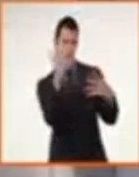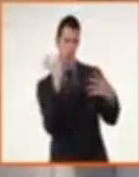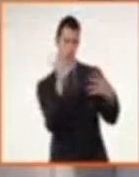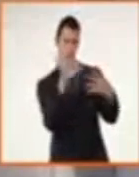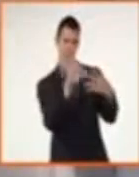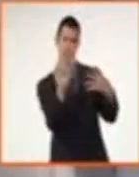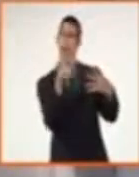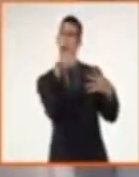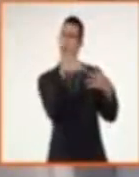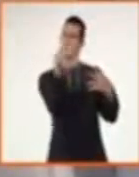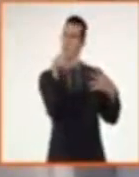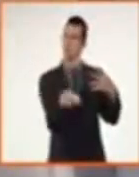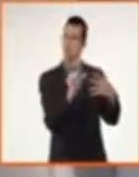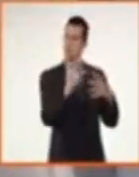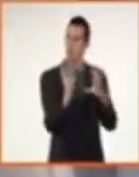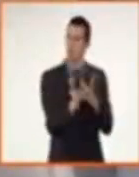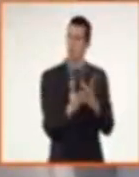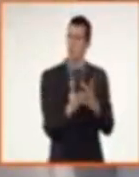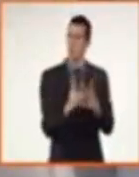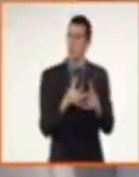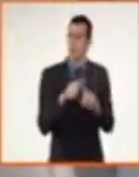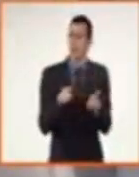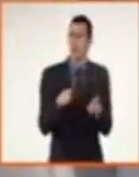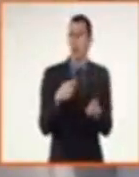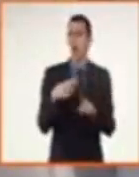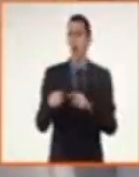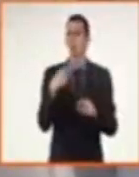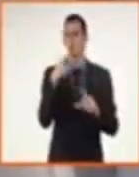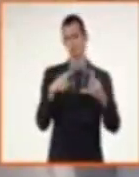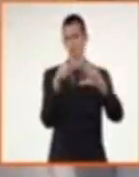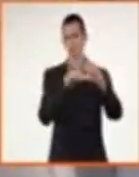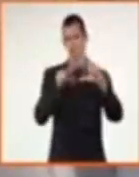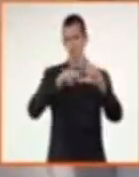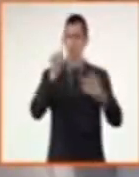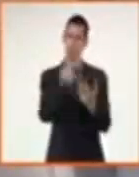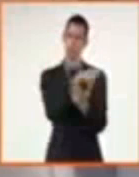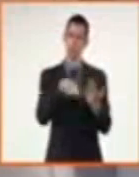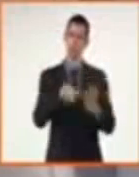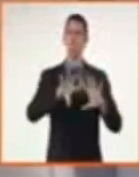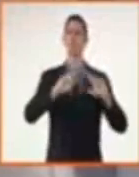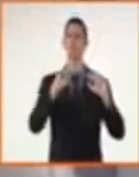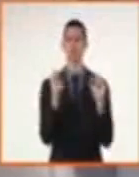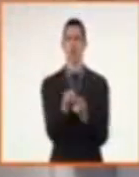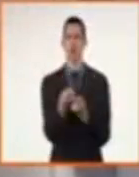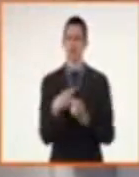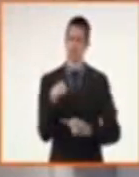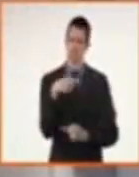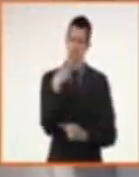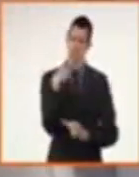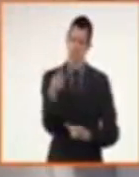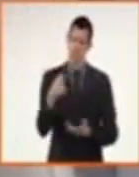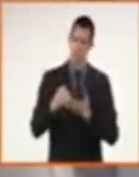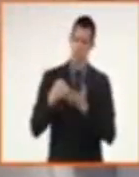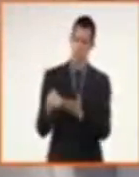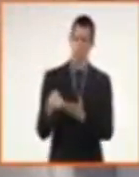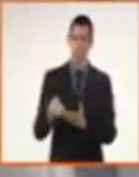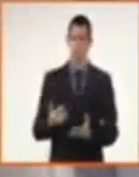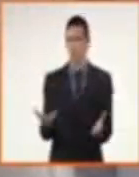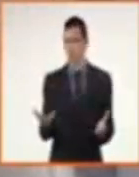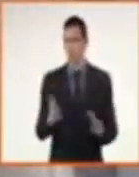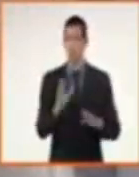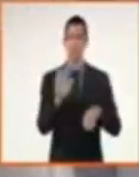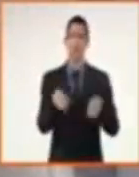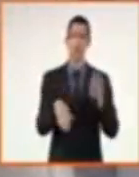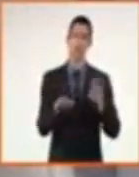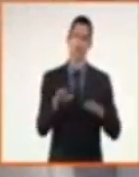vivimos, y hay algo que dijo Díaz-Canel en sus declaraciones que llamaba mucho la atención. Nosotros también, fue